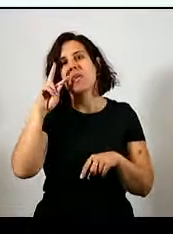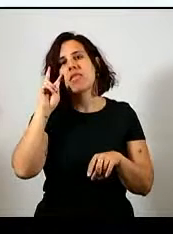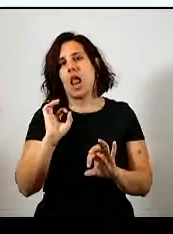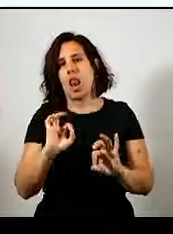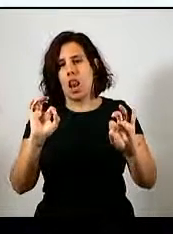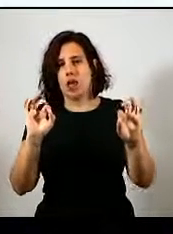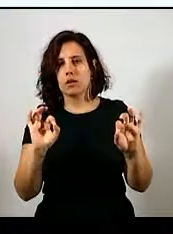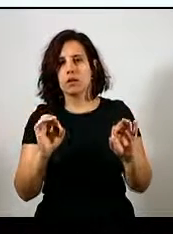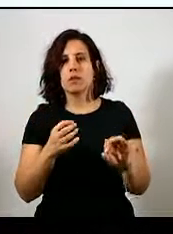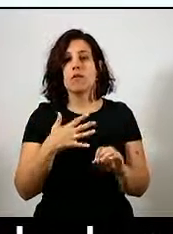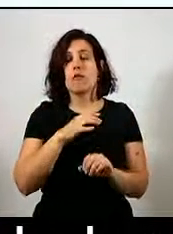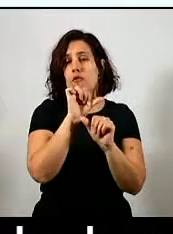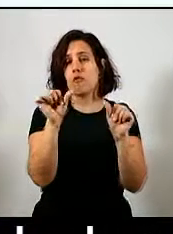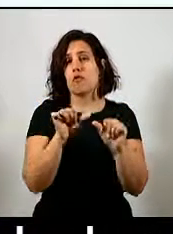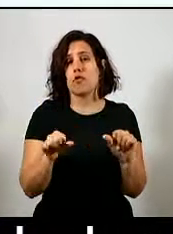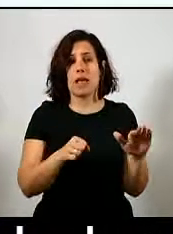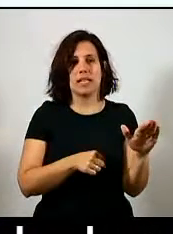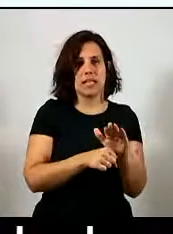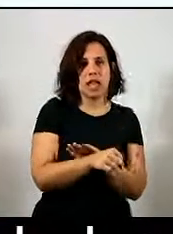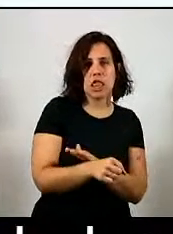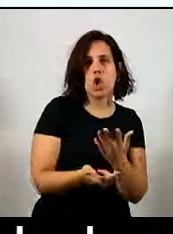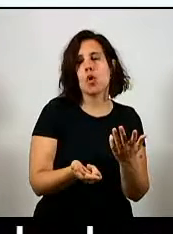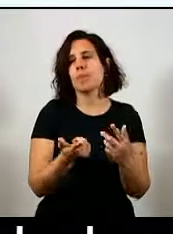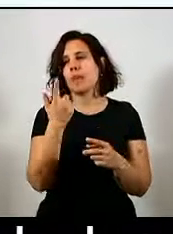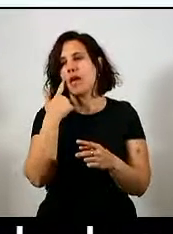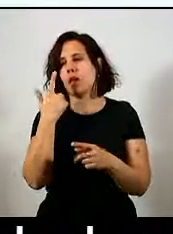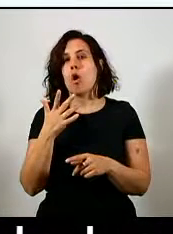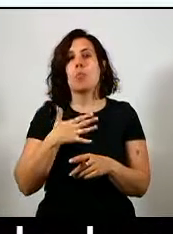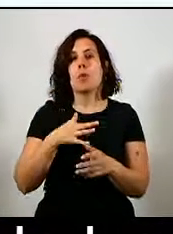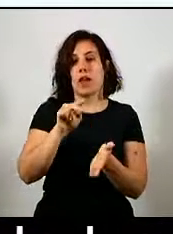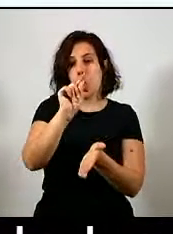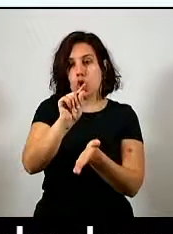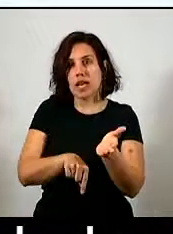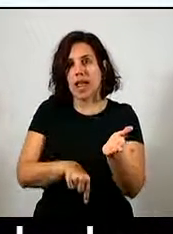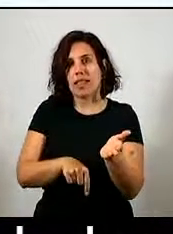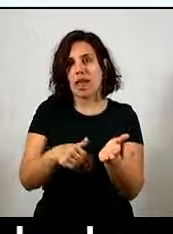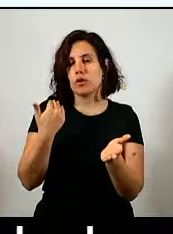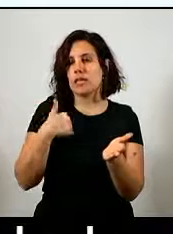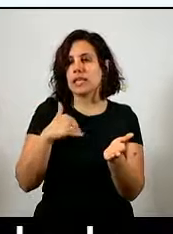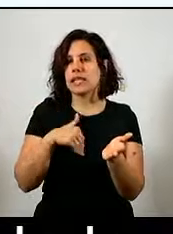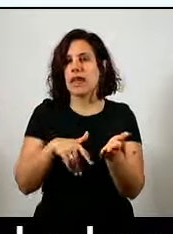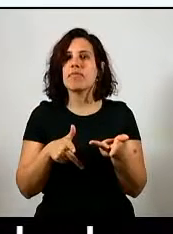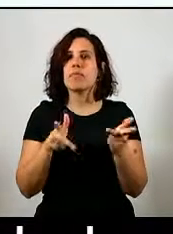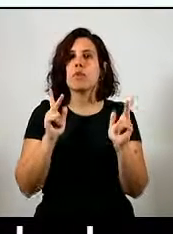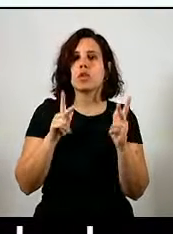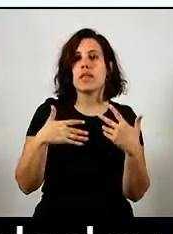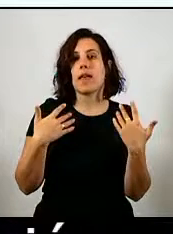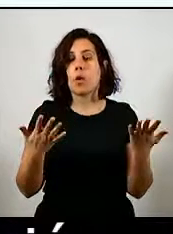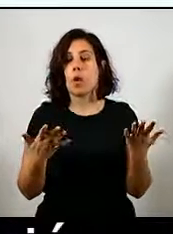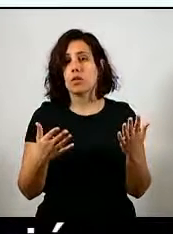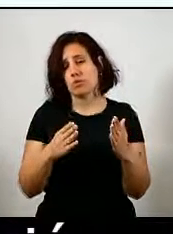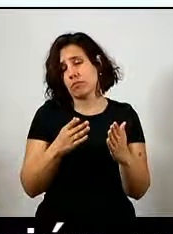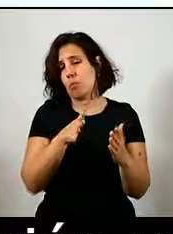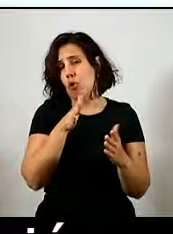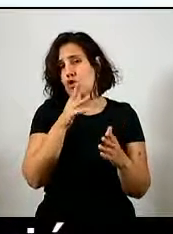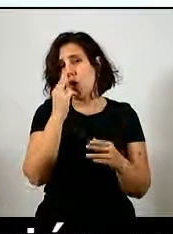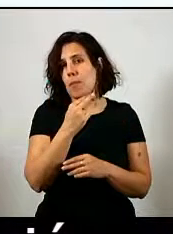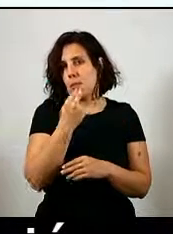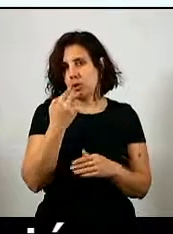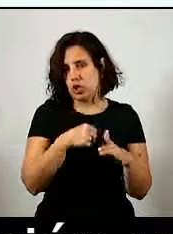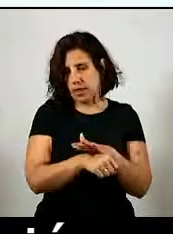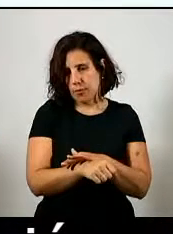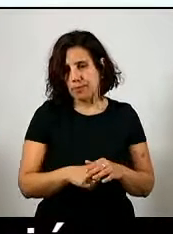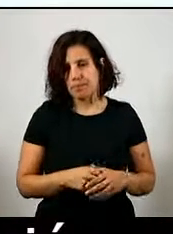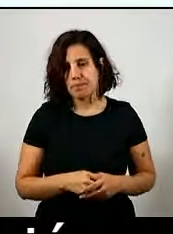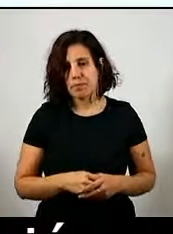las posibilidades de inserción y la disponibilidad para poder ser contratadas al amparo de los compromisos de inserción. En ningún caso